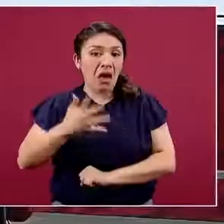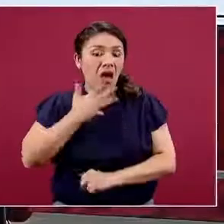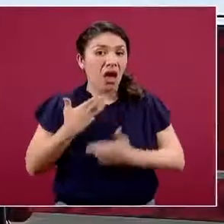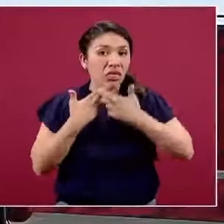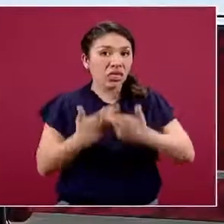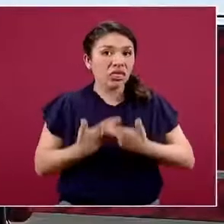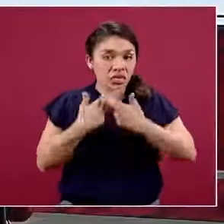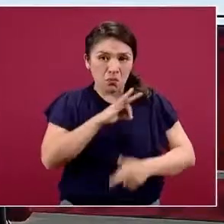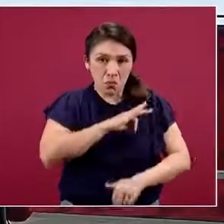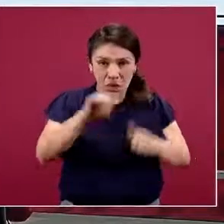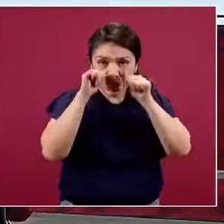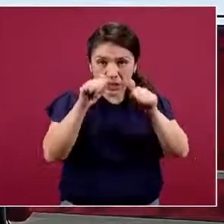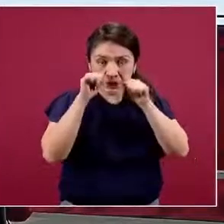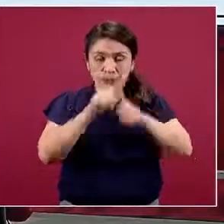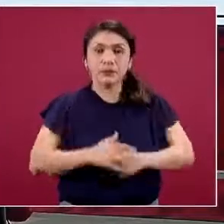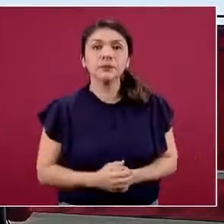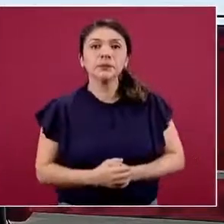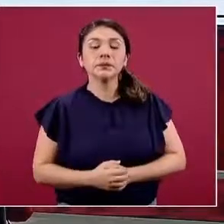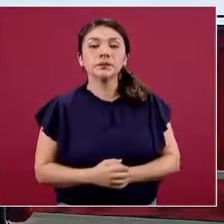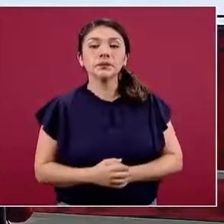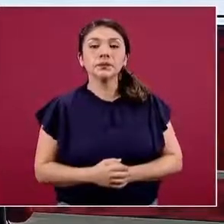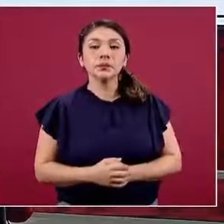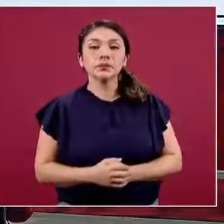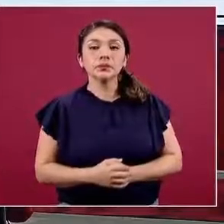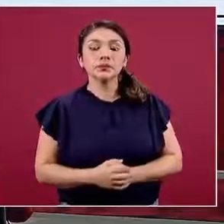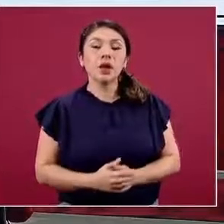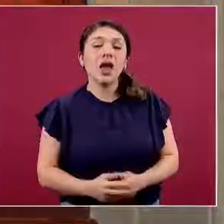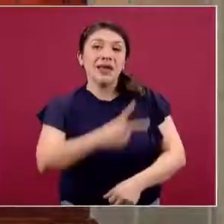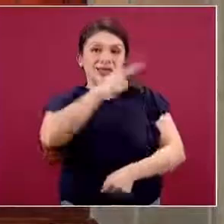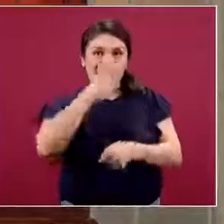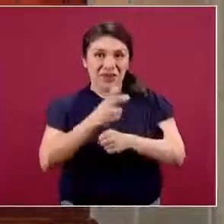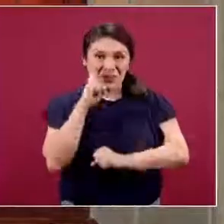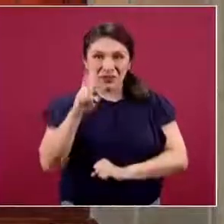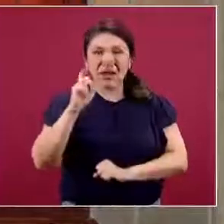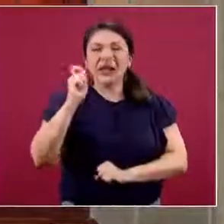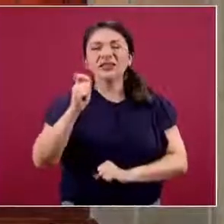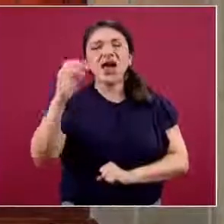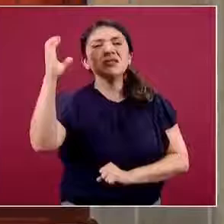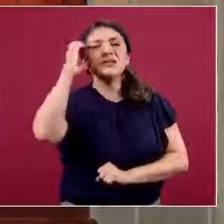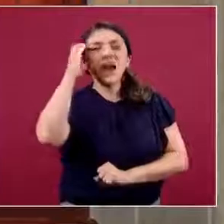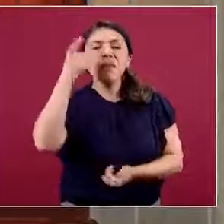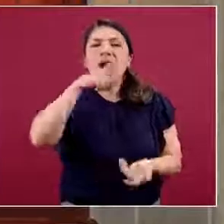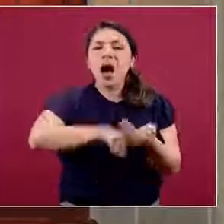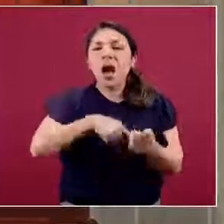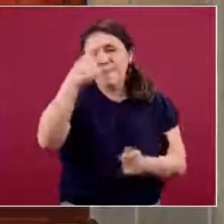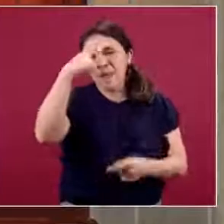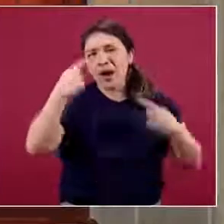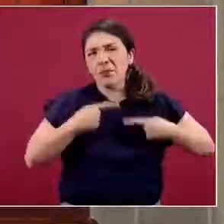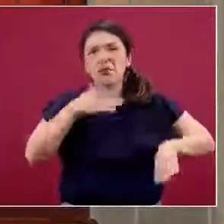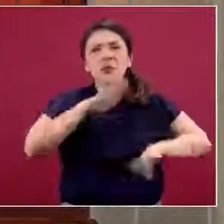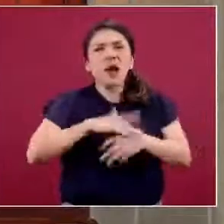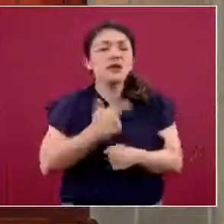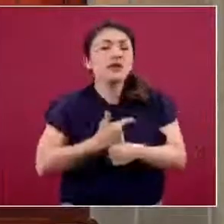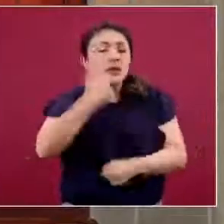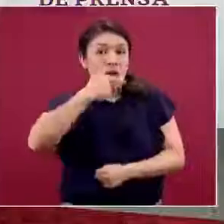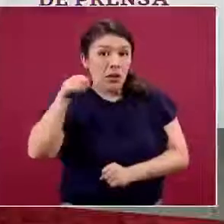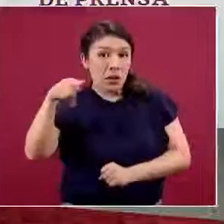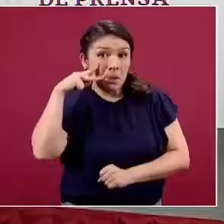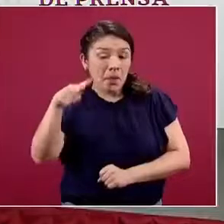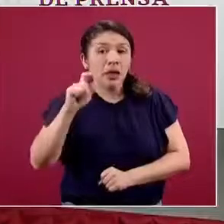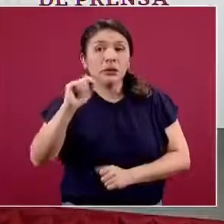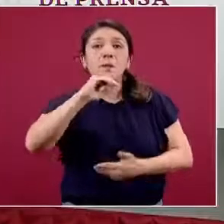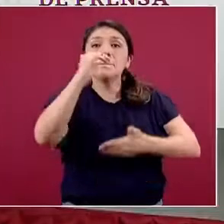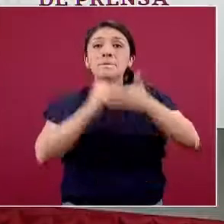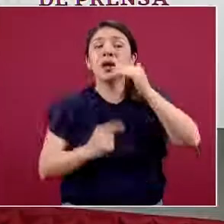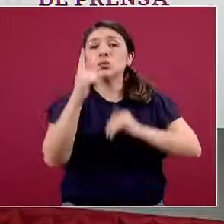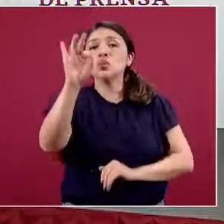siguiente diapositiva, por favor, se enfoca en las camas con ventilador. Aquí tuvimos una disminución de un punto